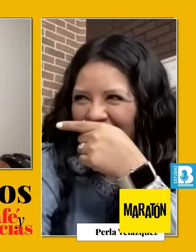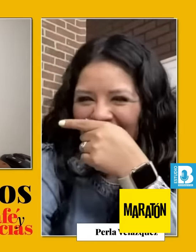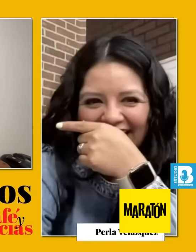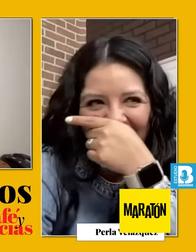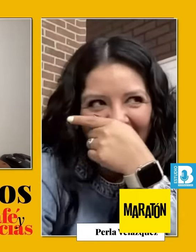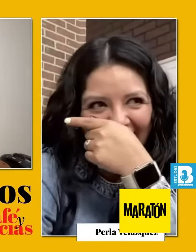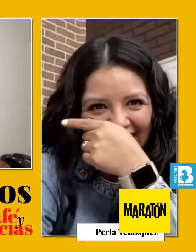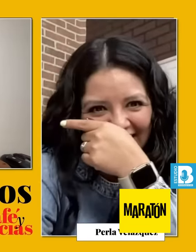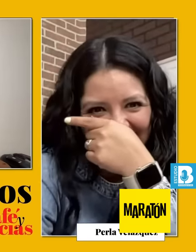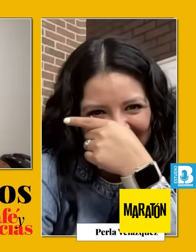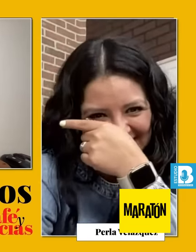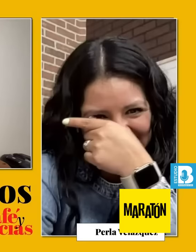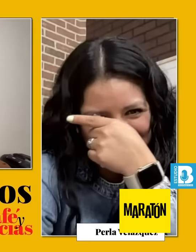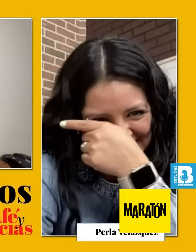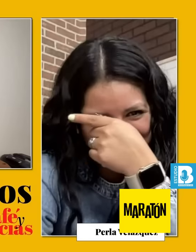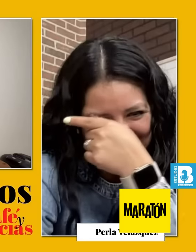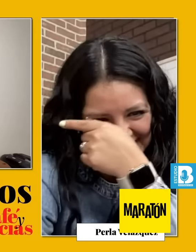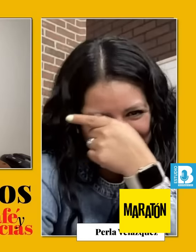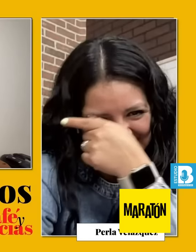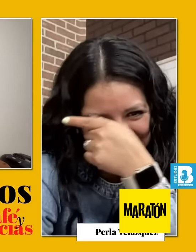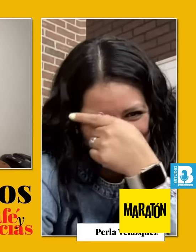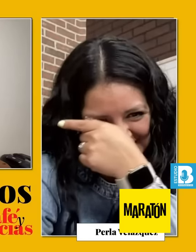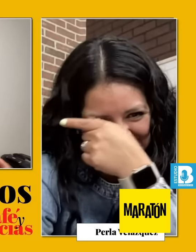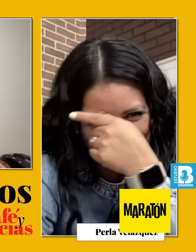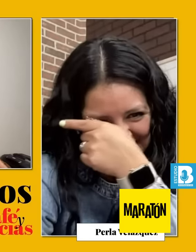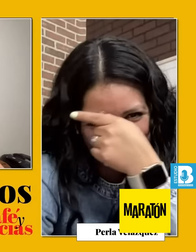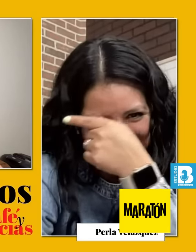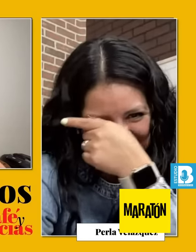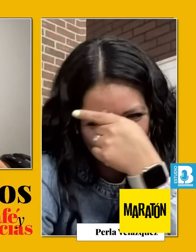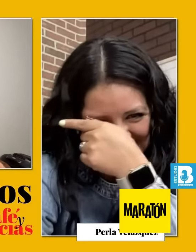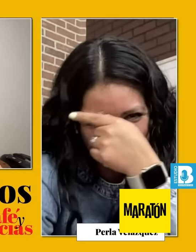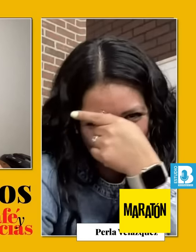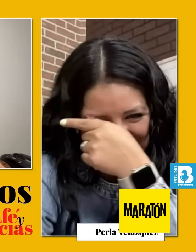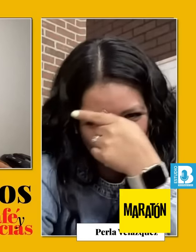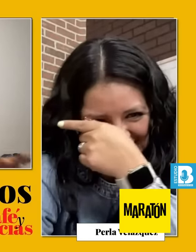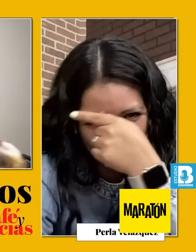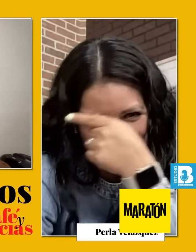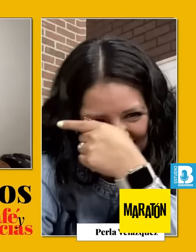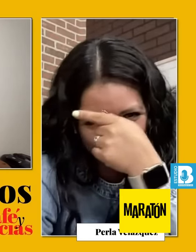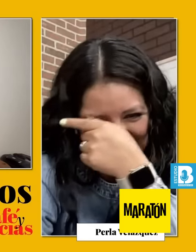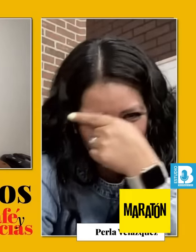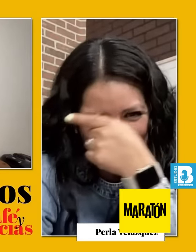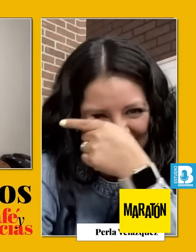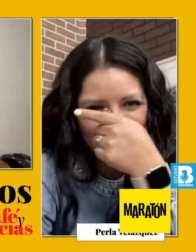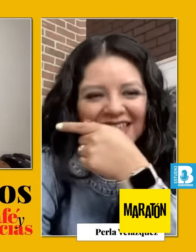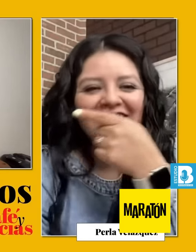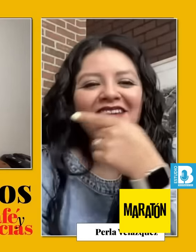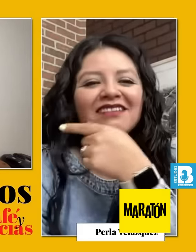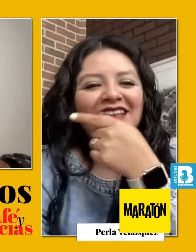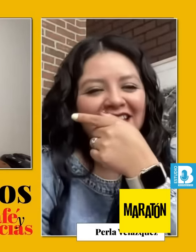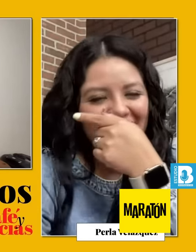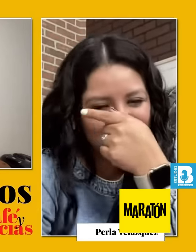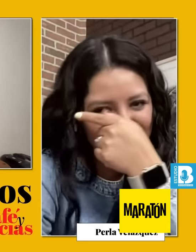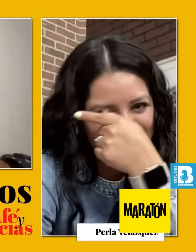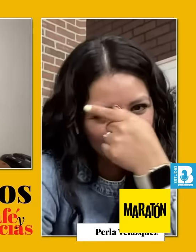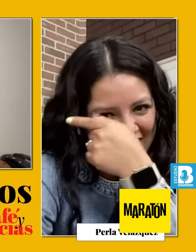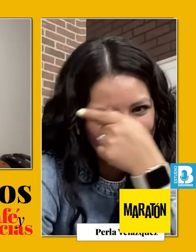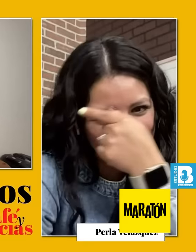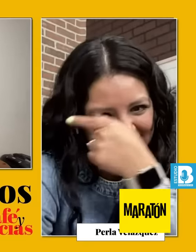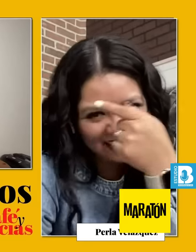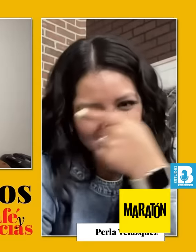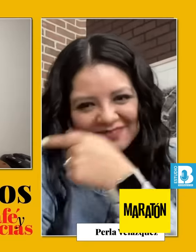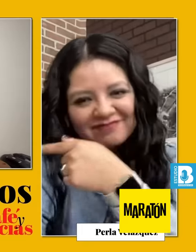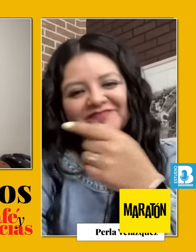lado acá ya no estás dando ni una sola chica de Nesa ya llegó tu momento de